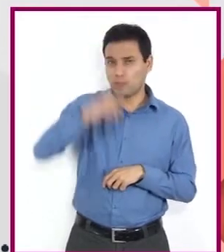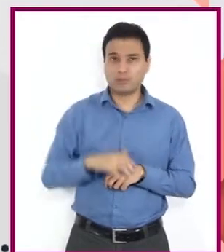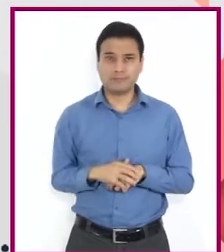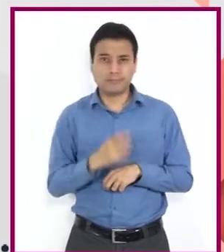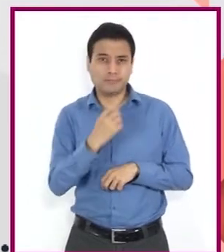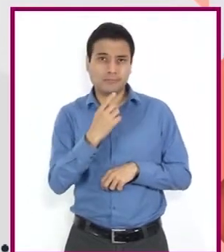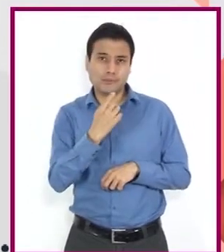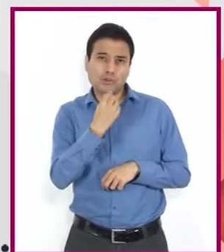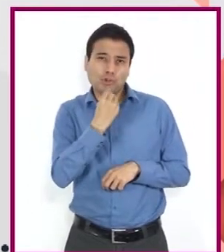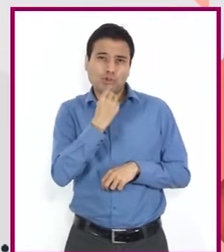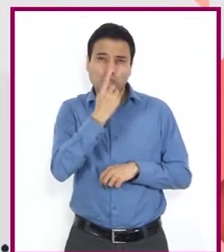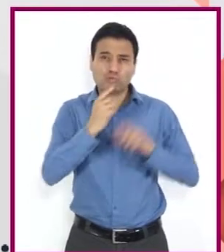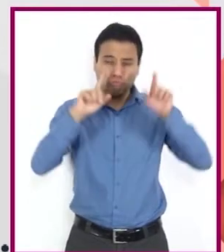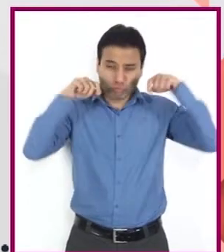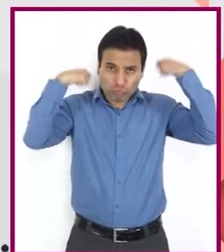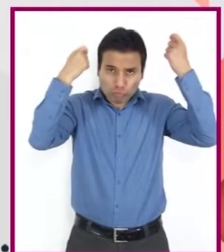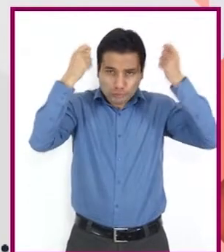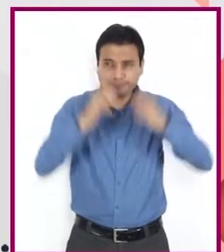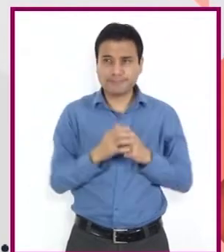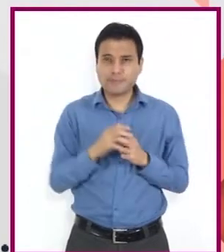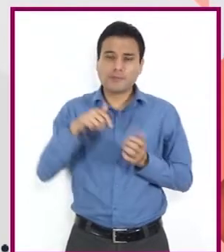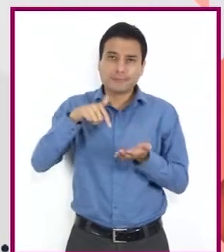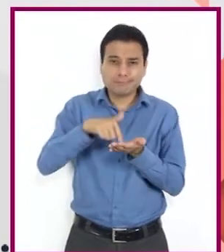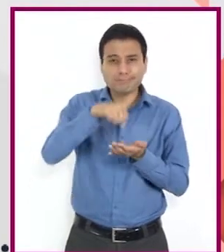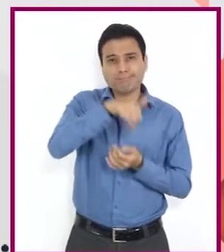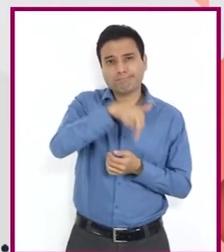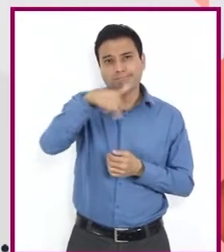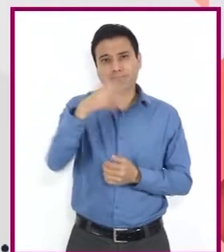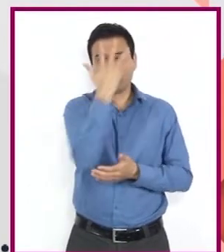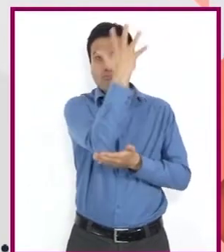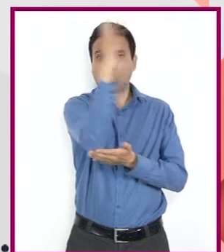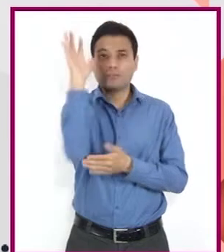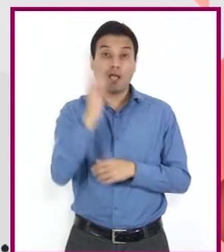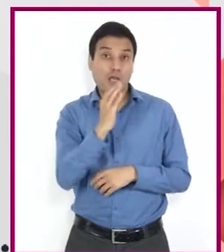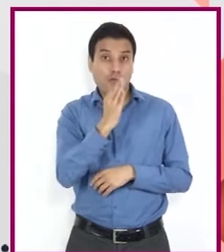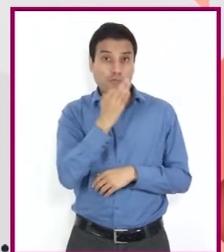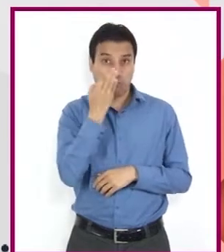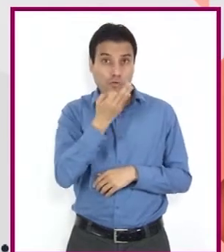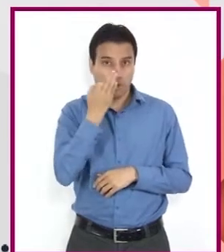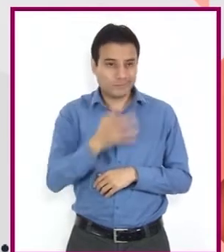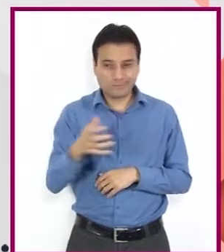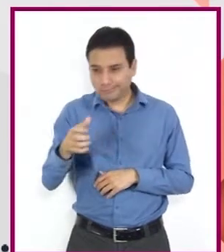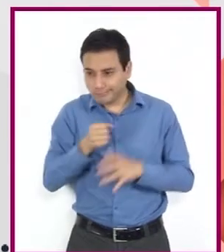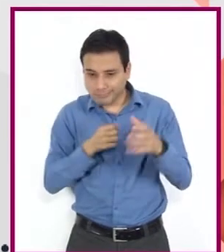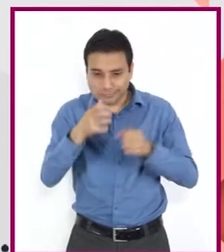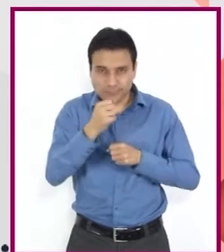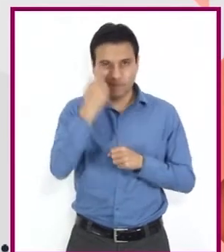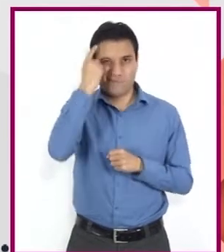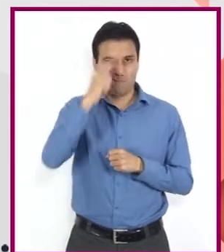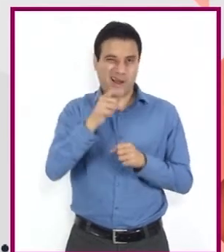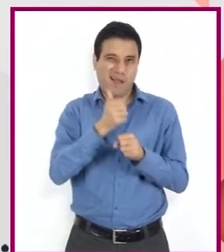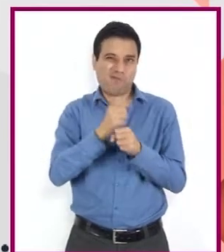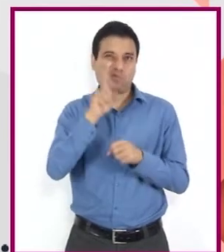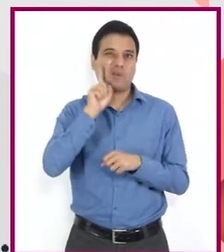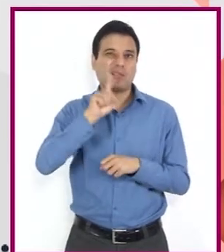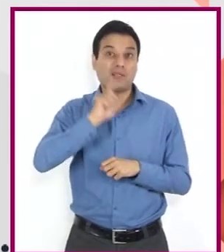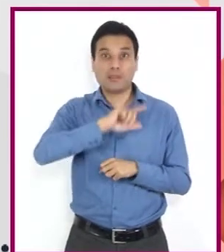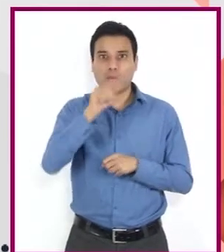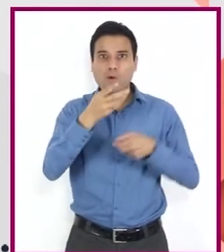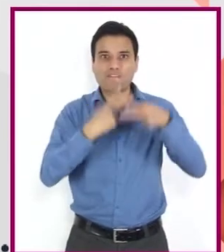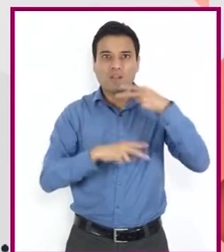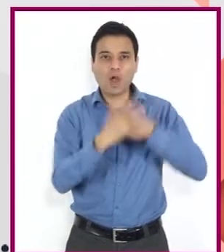Caperucita se detenía en el bosque a recoger flores para llevarle a su abuelita. De pronto, un lobo